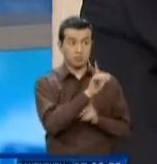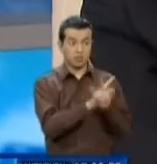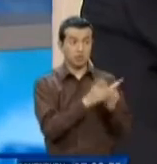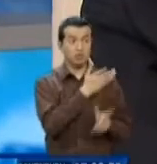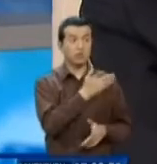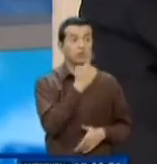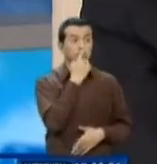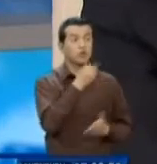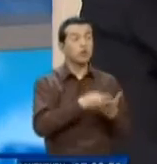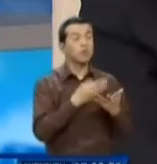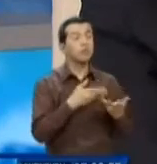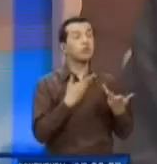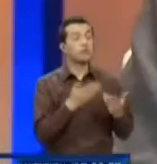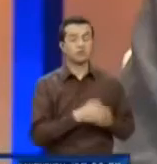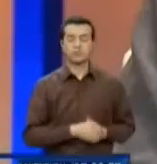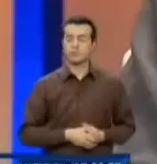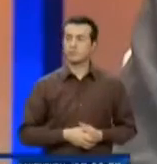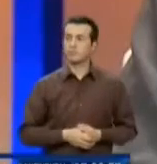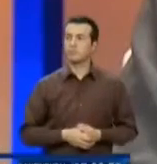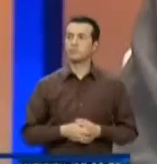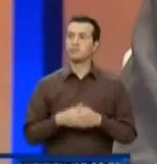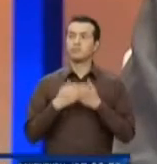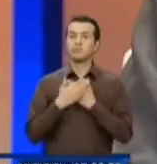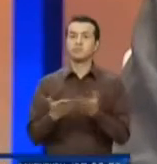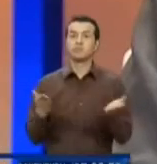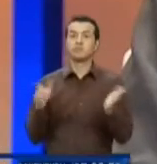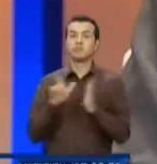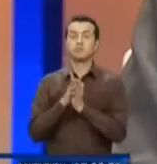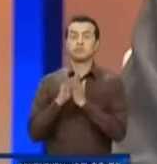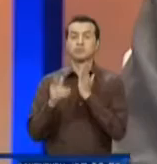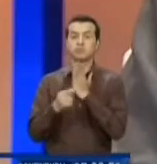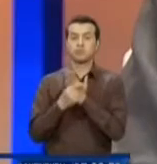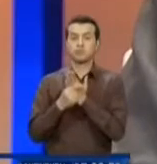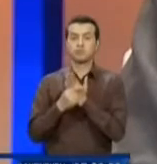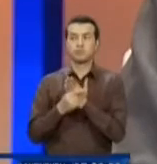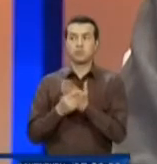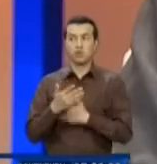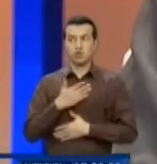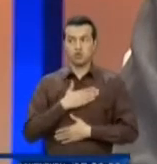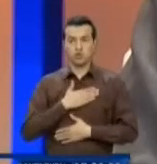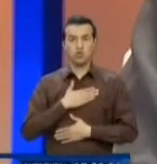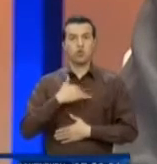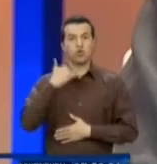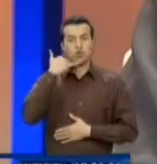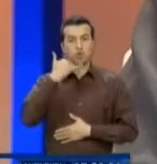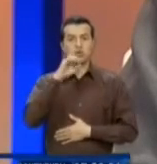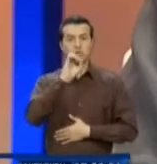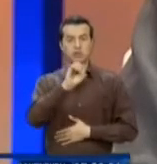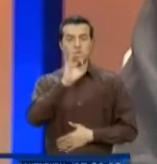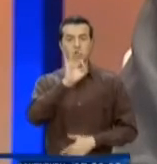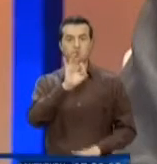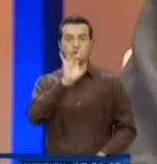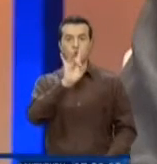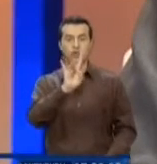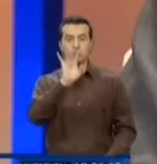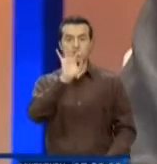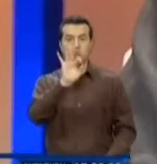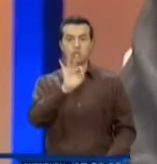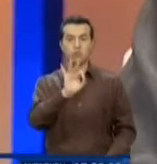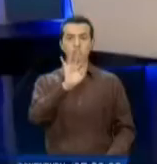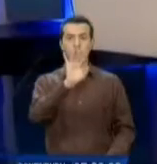¿dónde pueden adquirir este libro? Bueno, este libro, les voy a dar mi teléfono, el